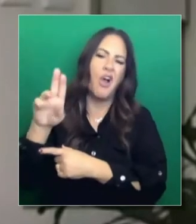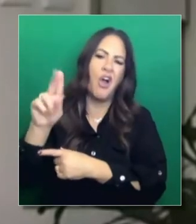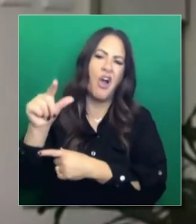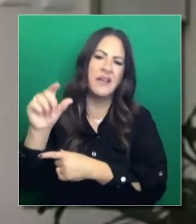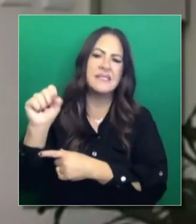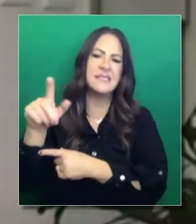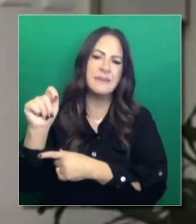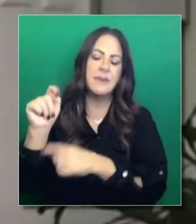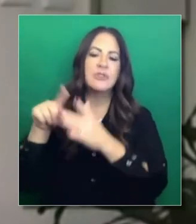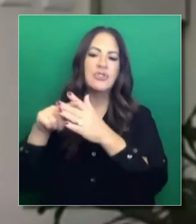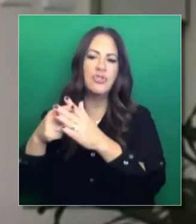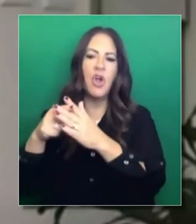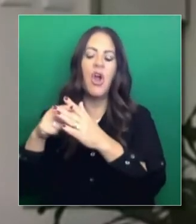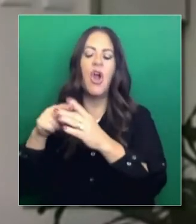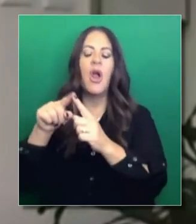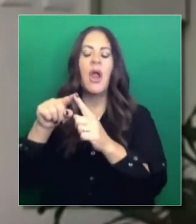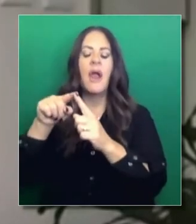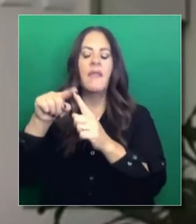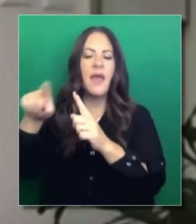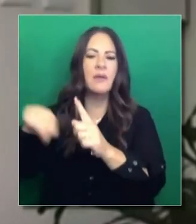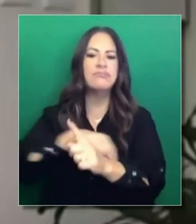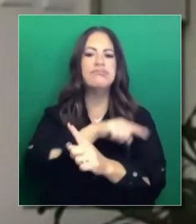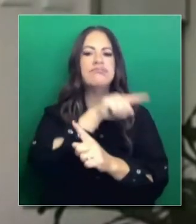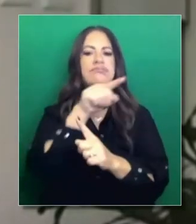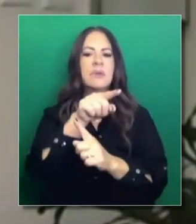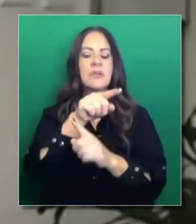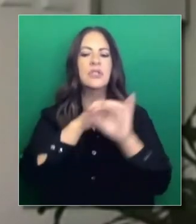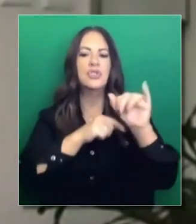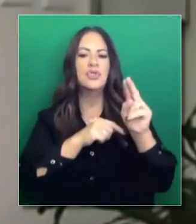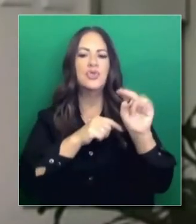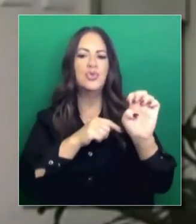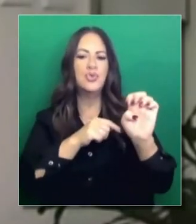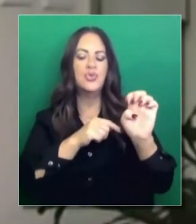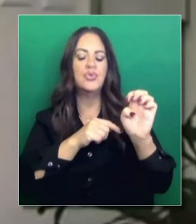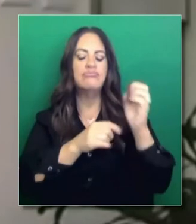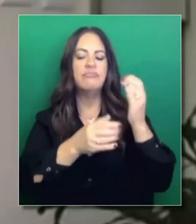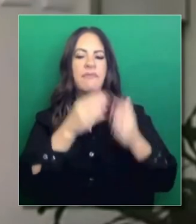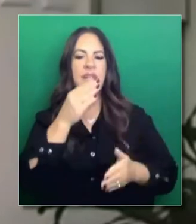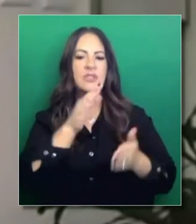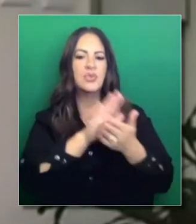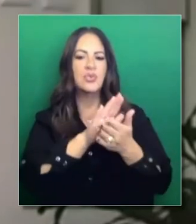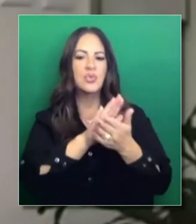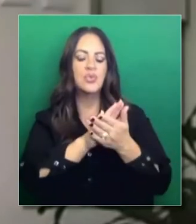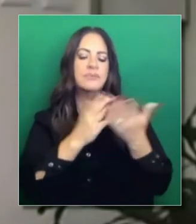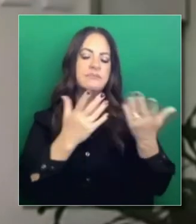Empezamos en septiembre, agosto, terminamos en mayo, junio, pero muchos distritos